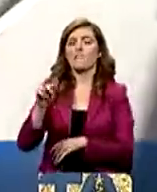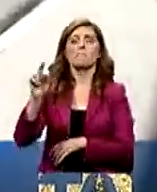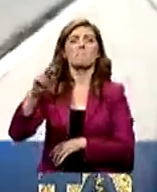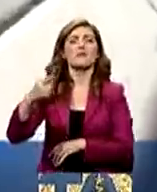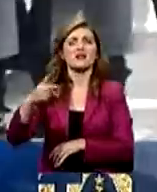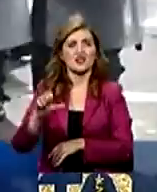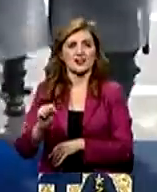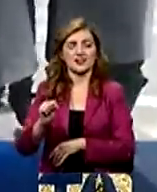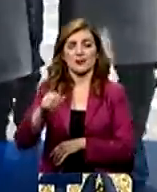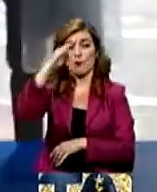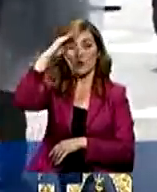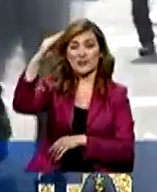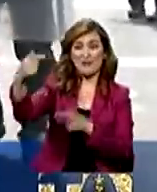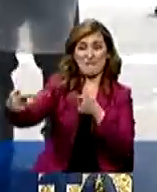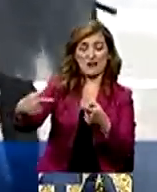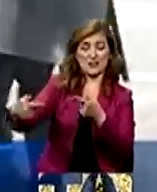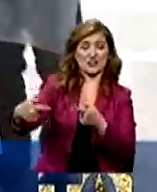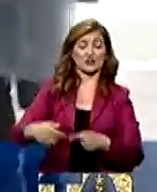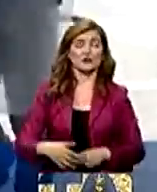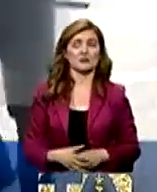intentaban restituir el orden público.